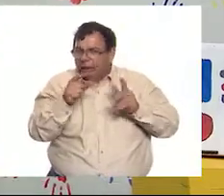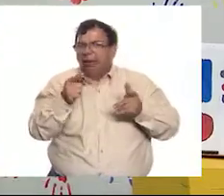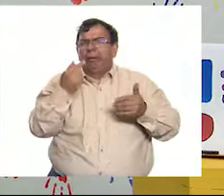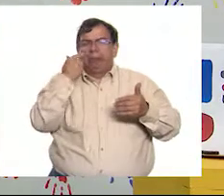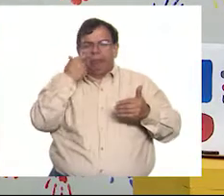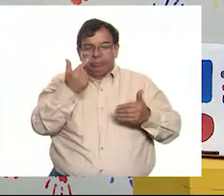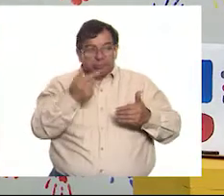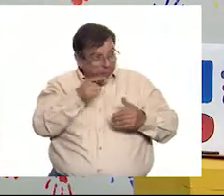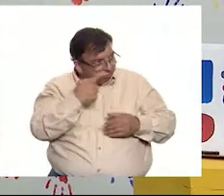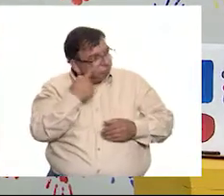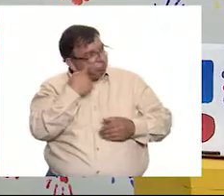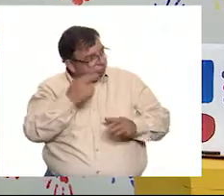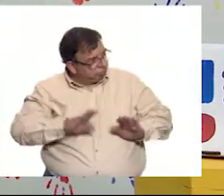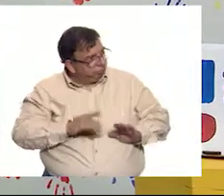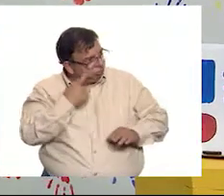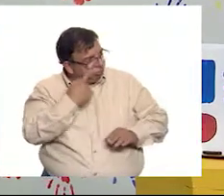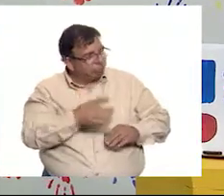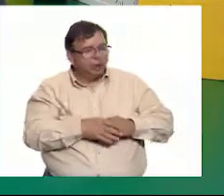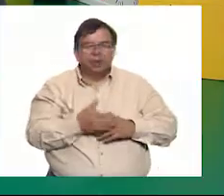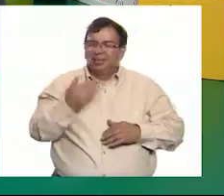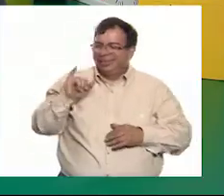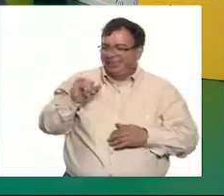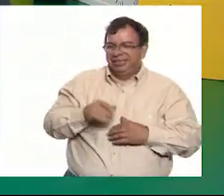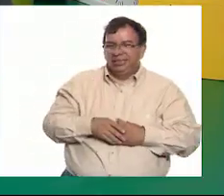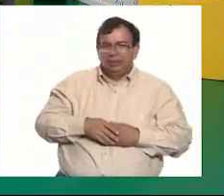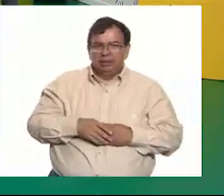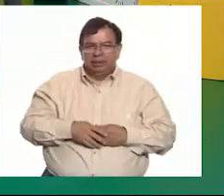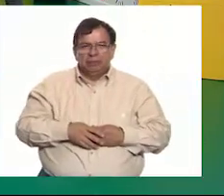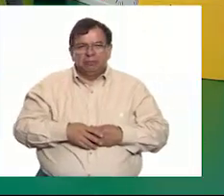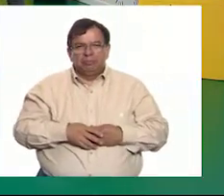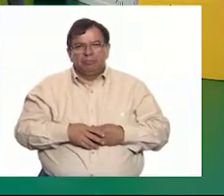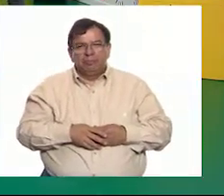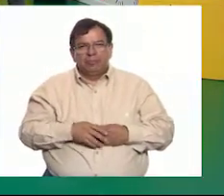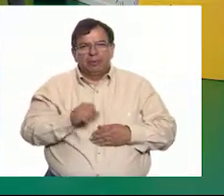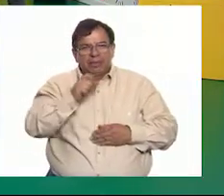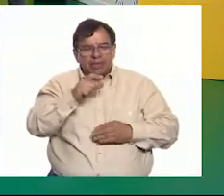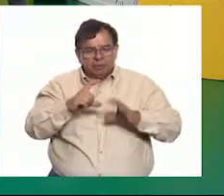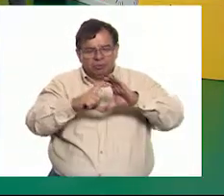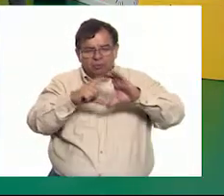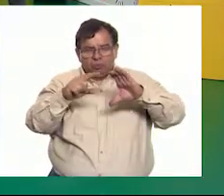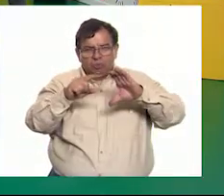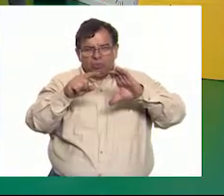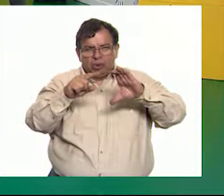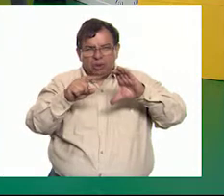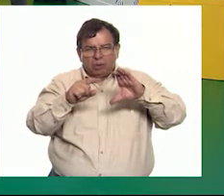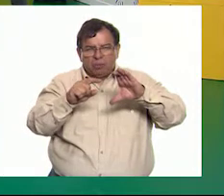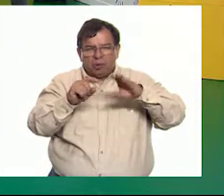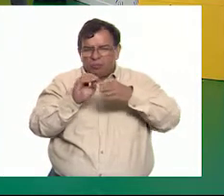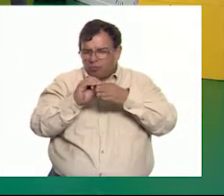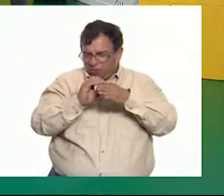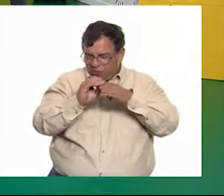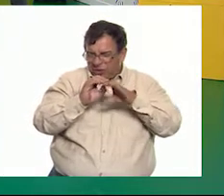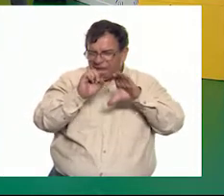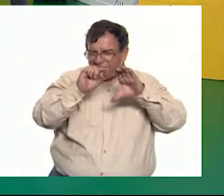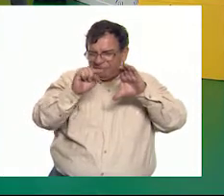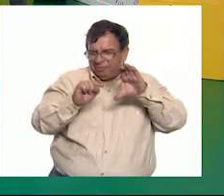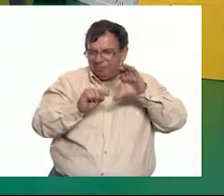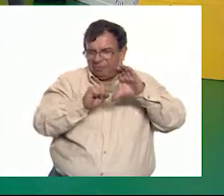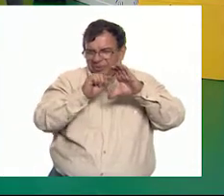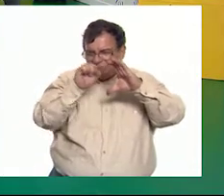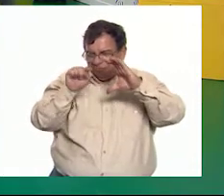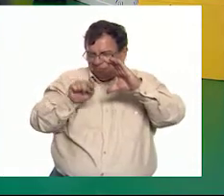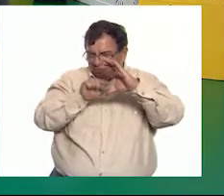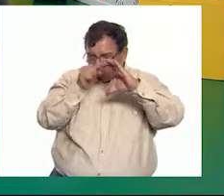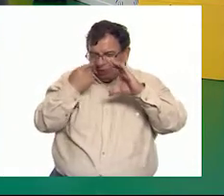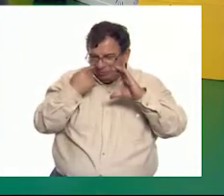Pilar. Sí. Y bueno, pues más arriba también tenían algunas secuencias en color morado. No sé si las alcanzaron a ver en casa